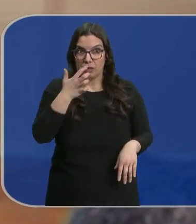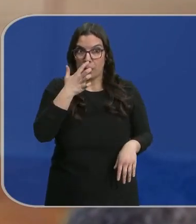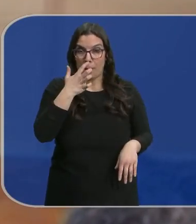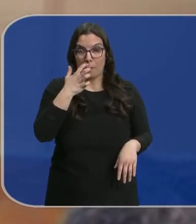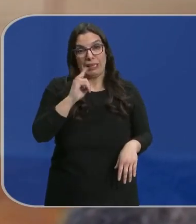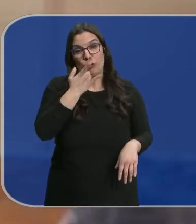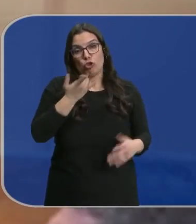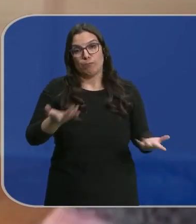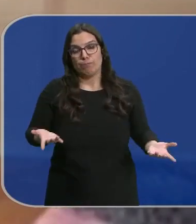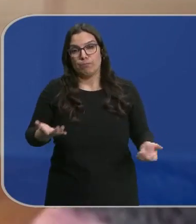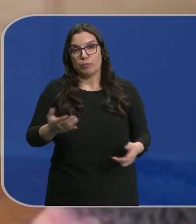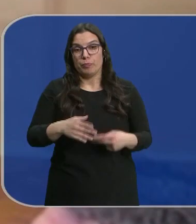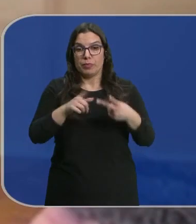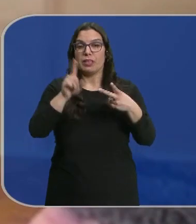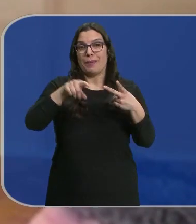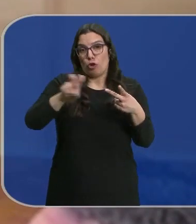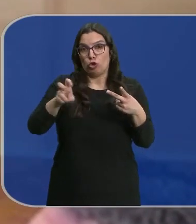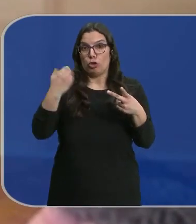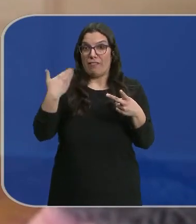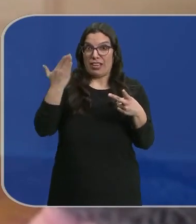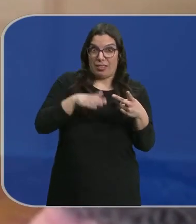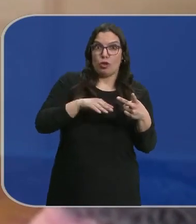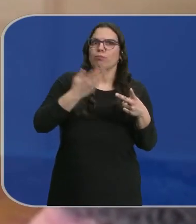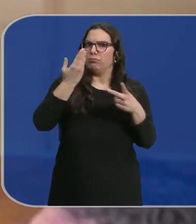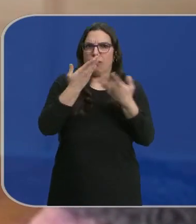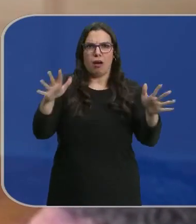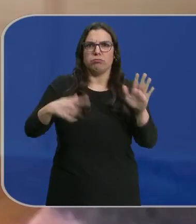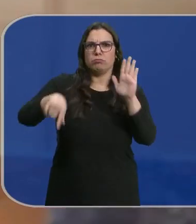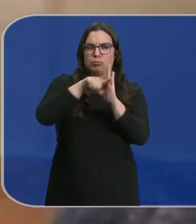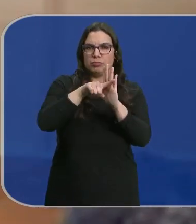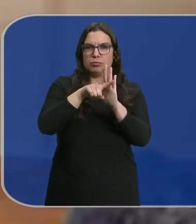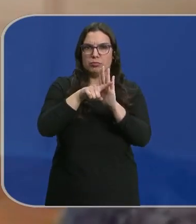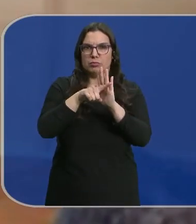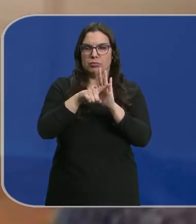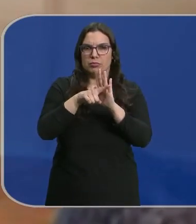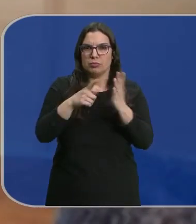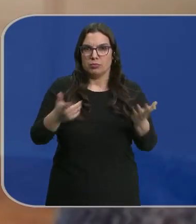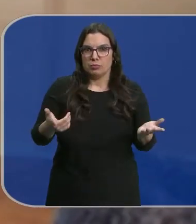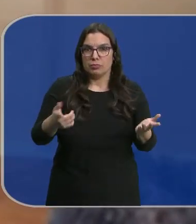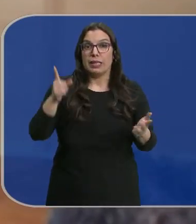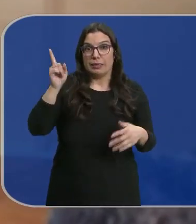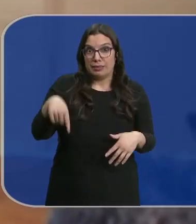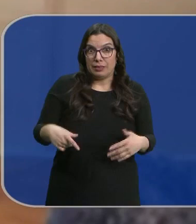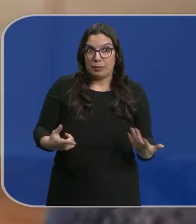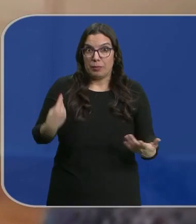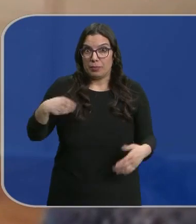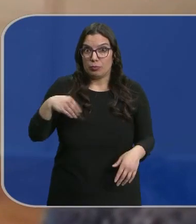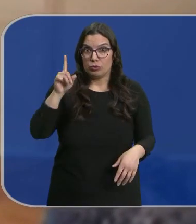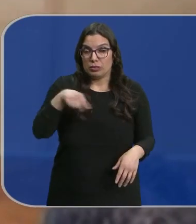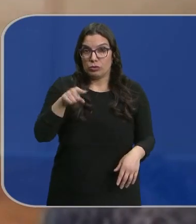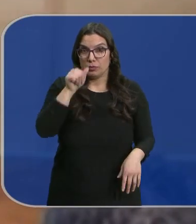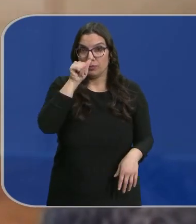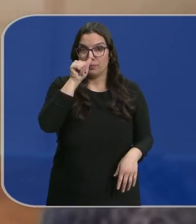Pues eso fue un error. Y también figura en el otro equipo Roberto Álvarez García, que también es otro de los